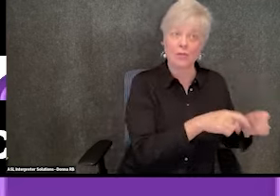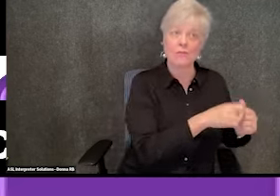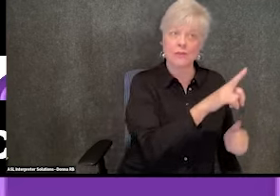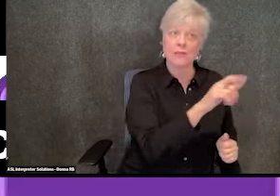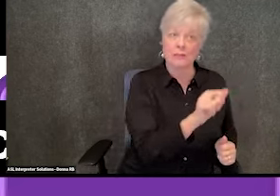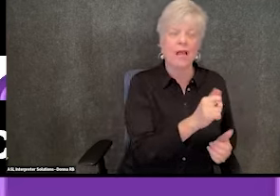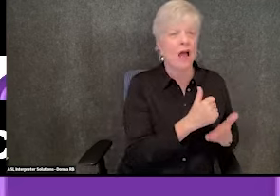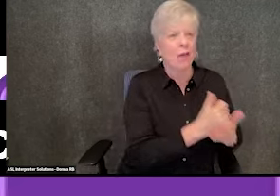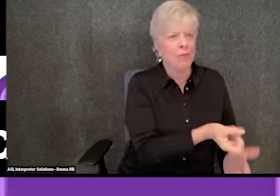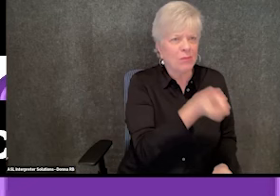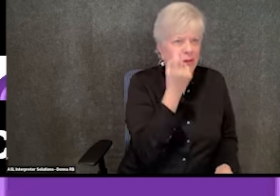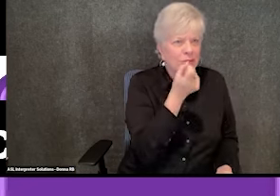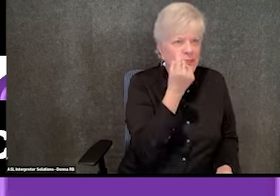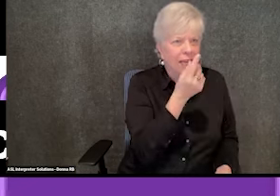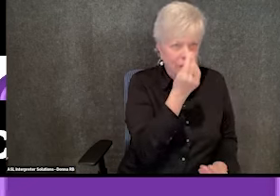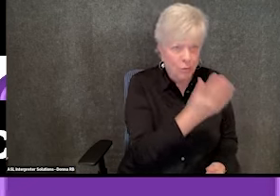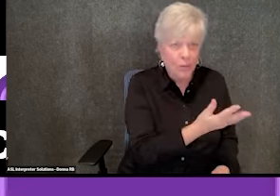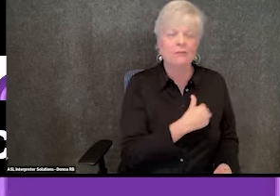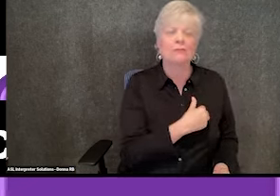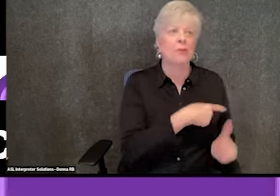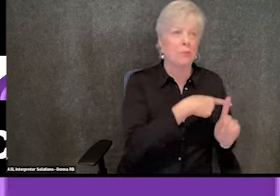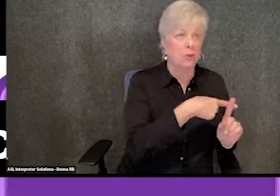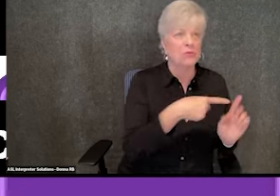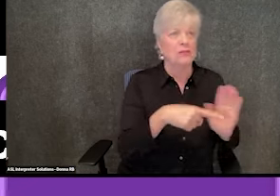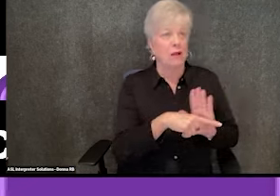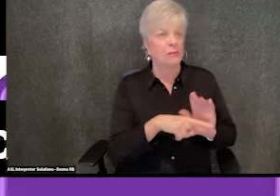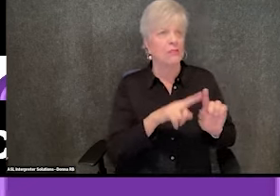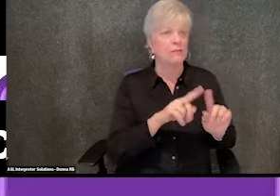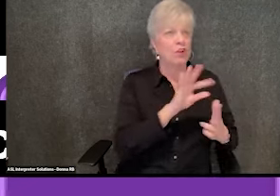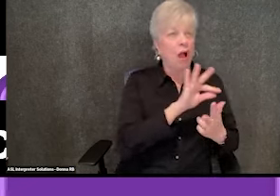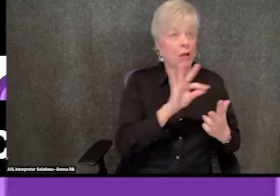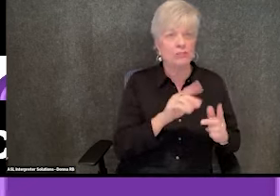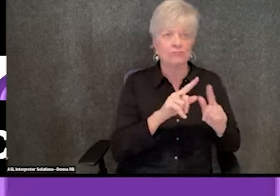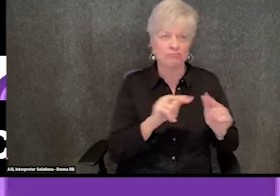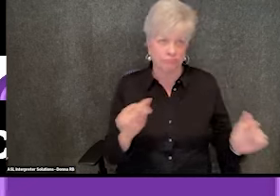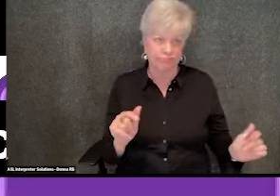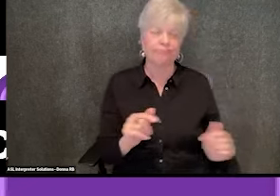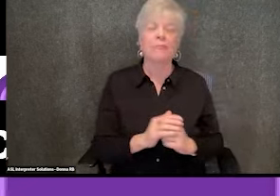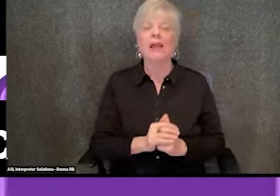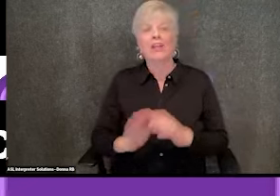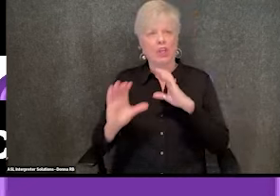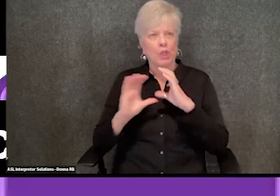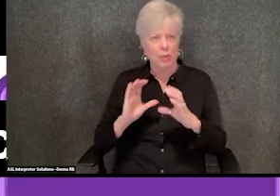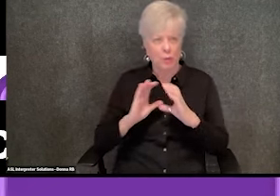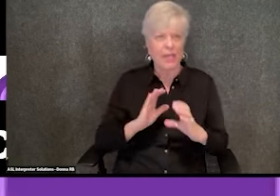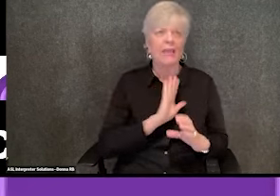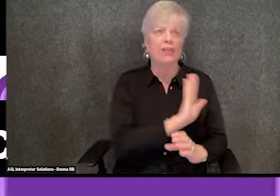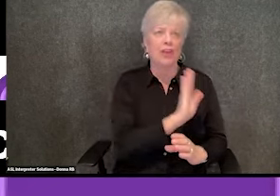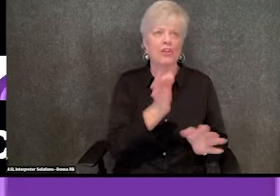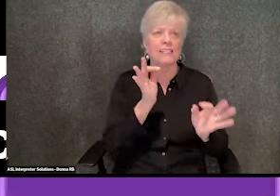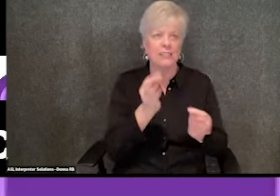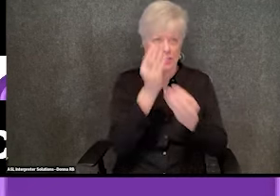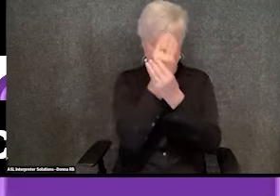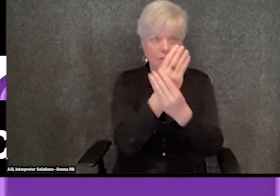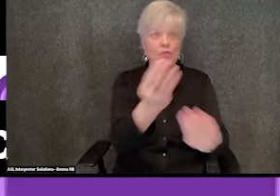papel específico que le da la información, o sea, los positivos y negativos de eso y